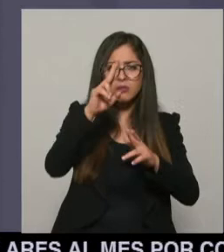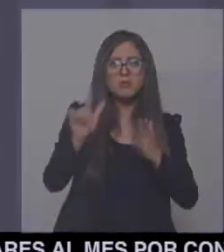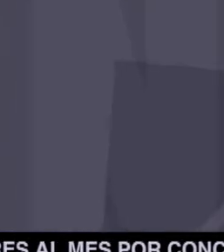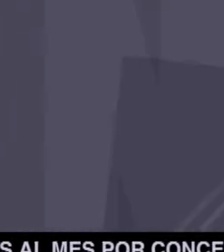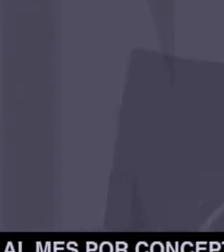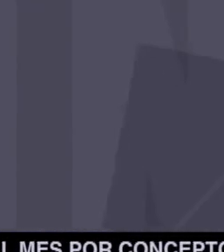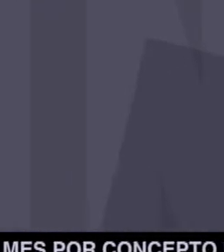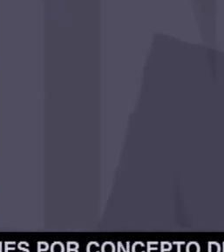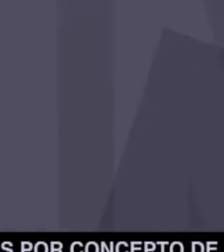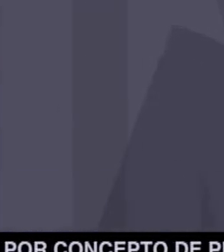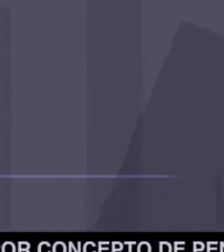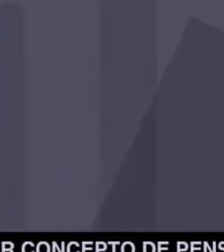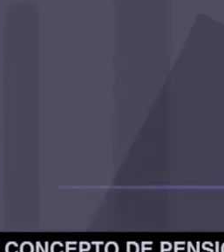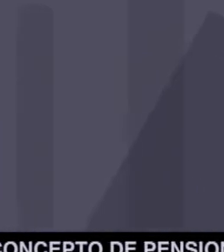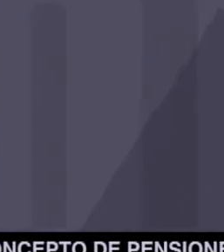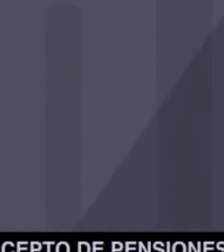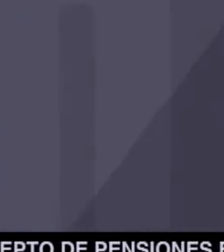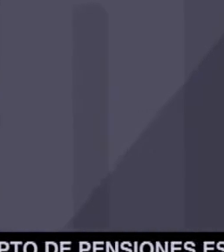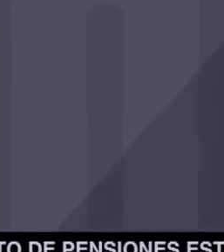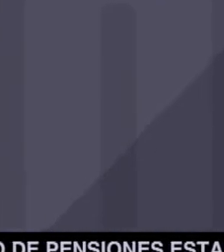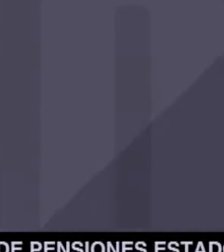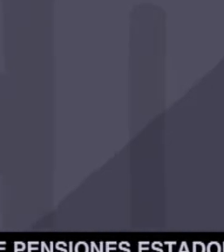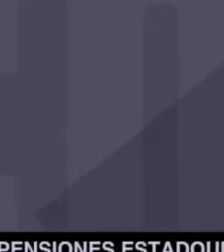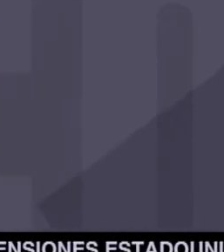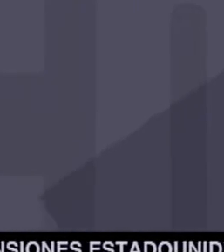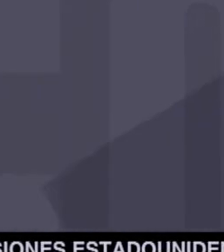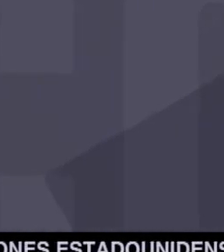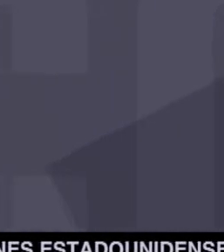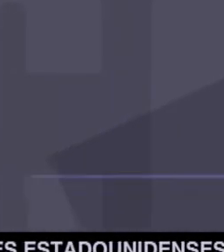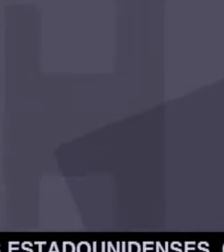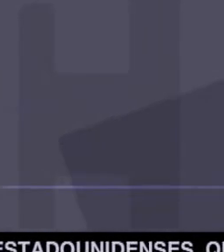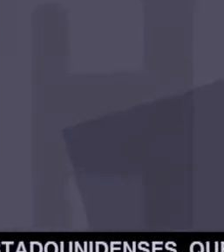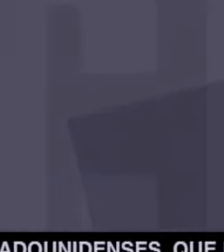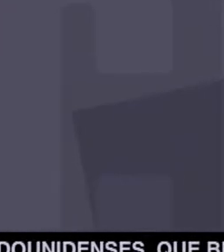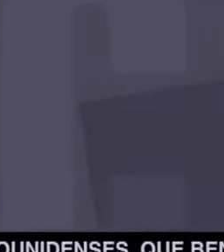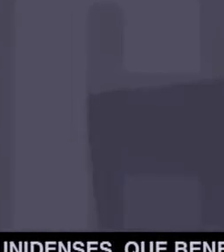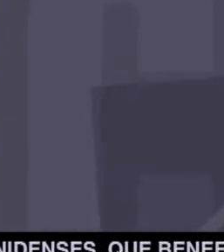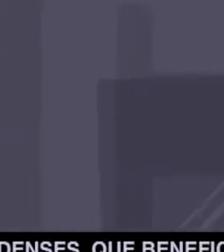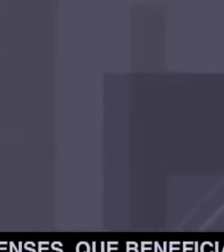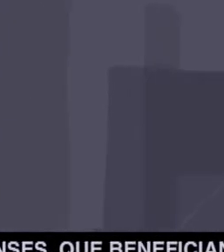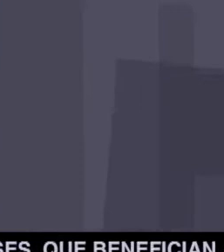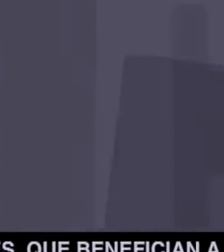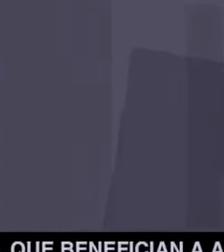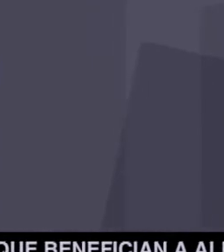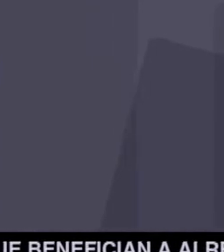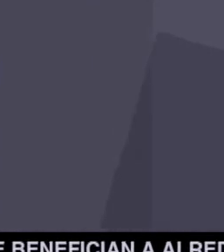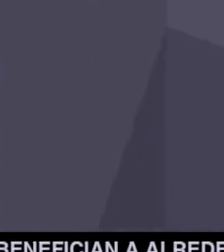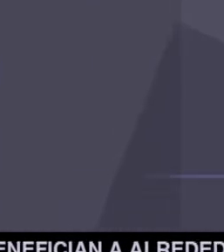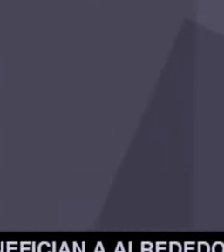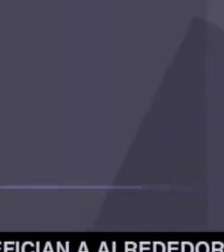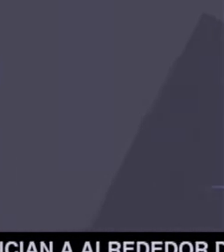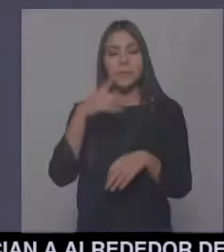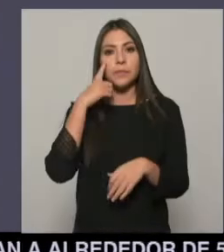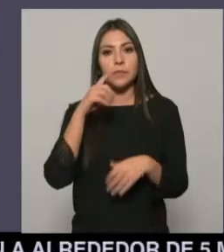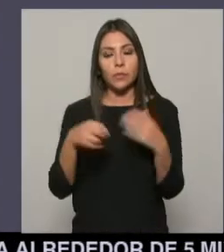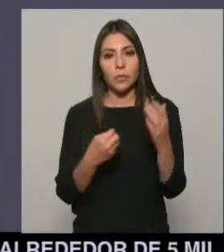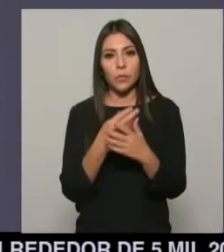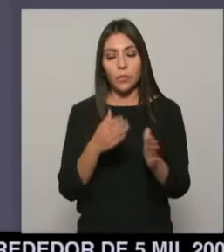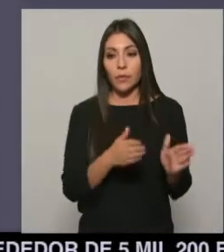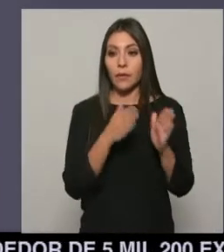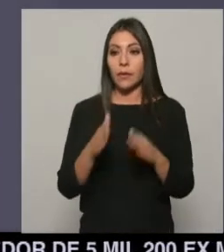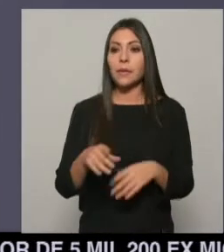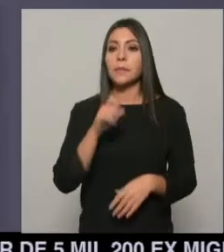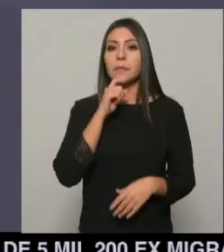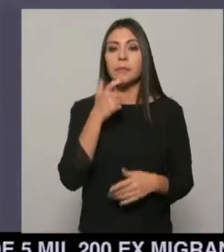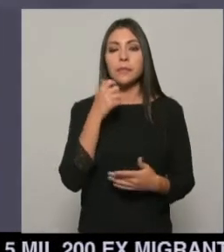las instituciones. Entonces vamos a trabajar en eso. Y nosotros vamos a trabajar de cara a recibir este nuevo periodo también en un